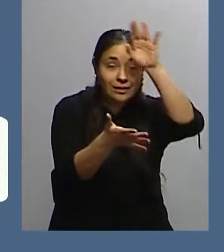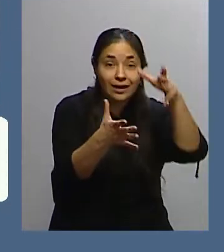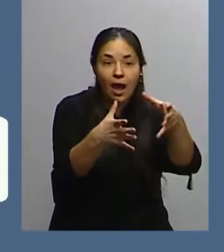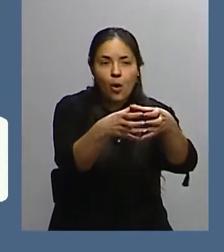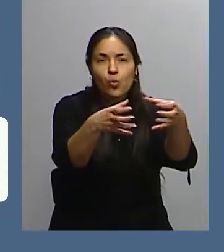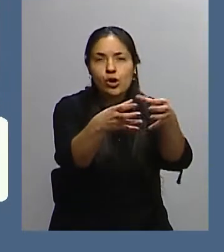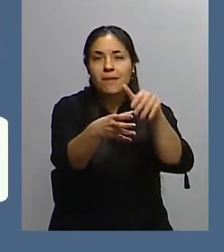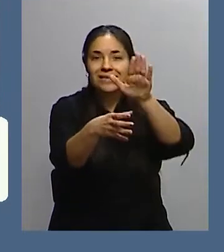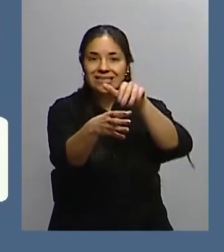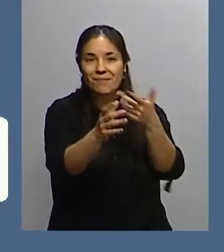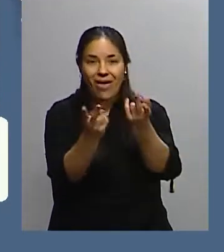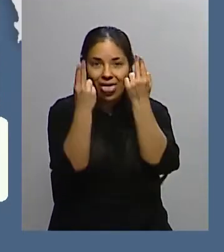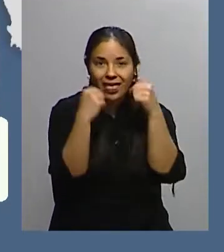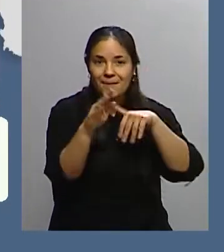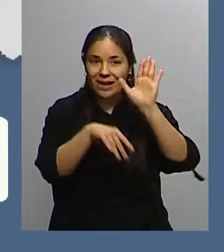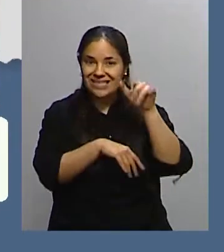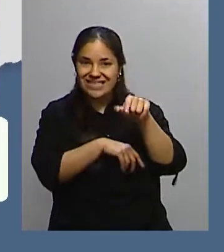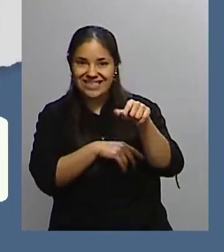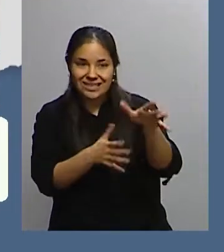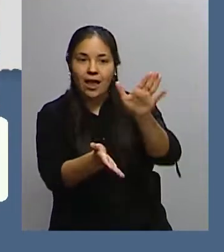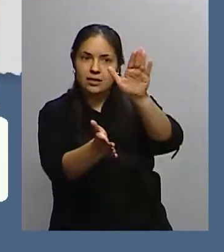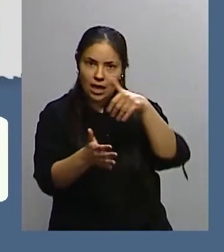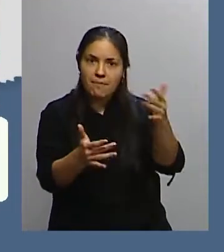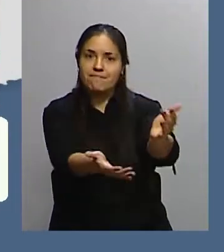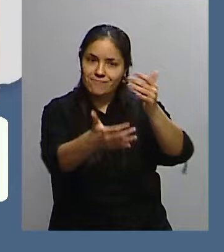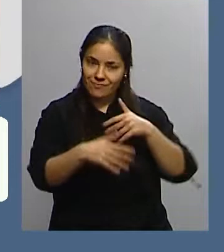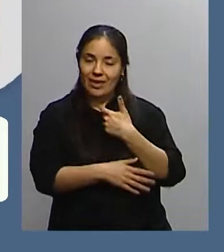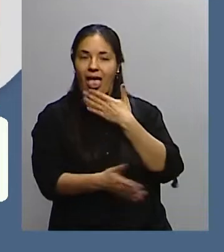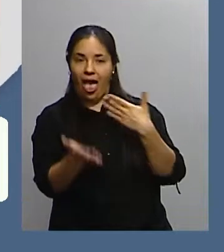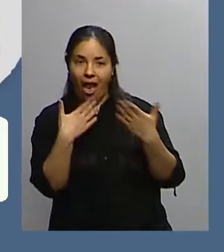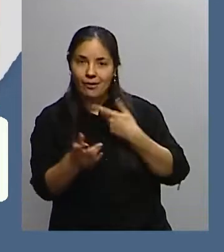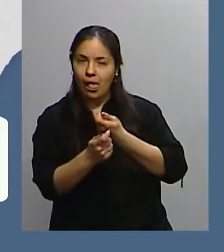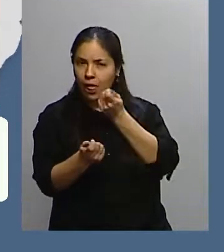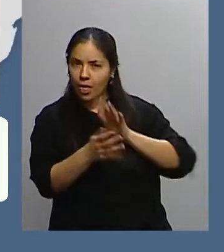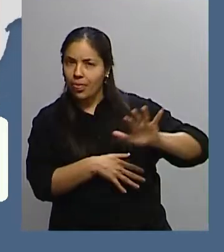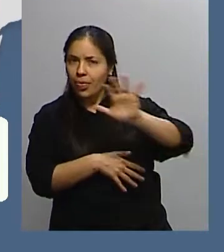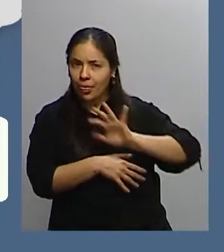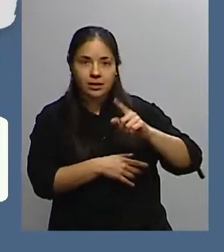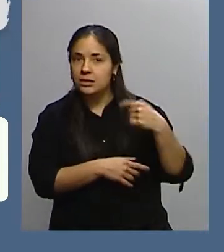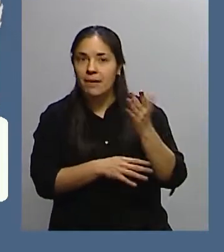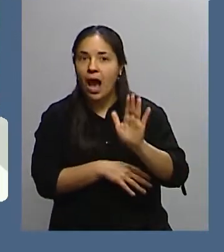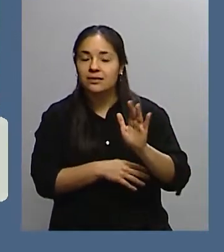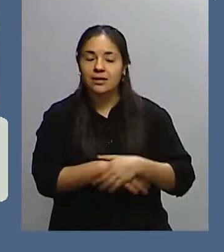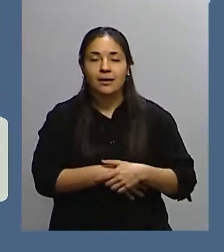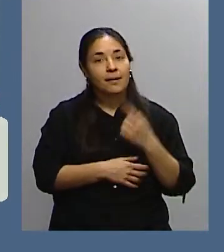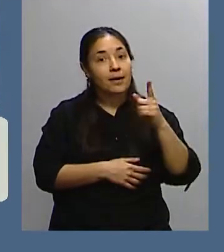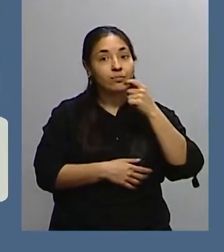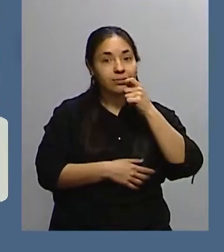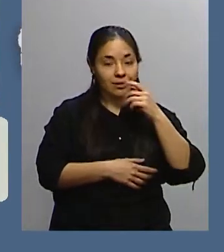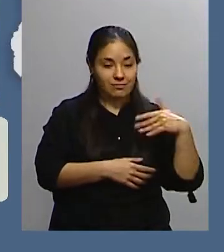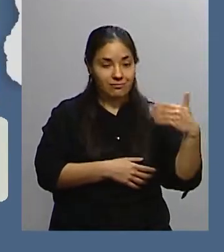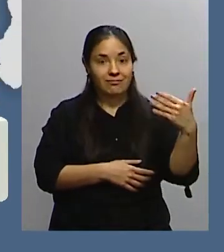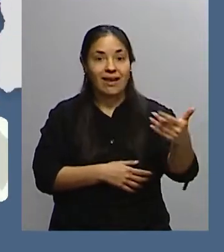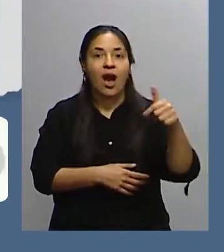no ha sido un diálogo que termine un empoderamiento. Entonces hay muchos que son renuentes al diálogo por eso, pero los más renuentes son